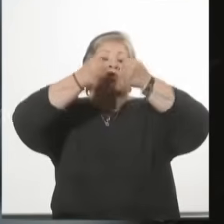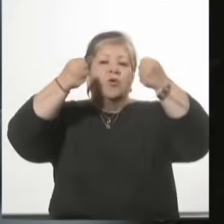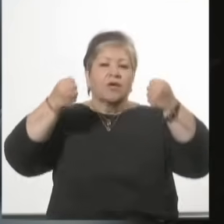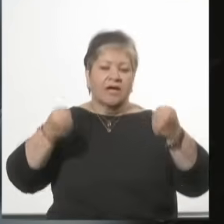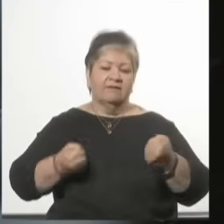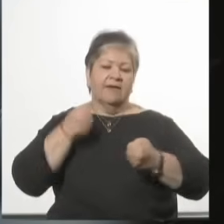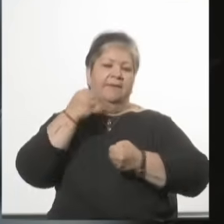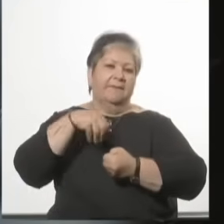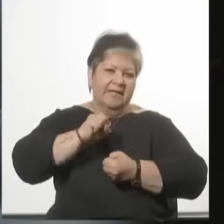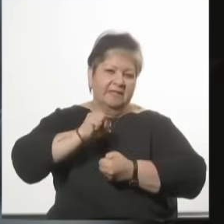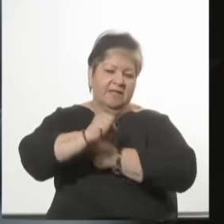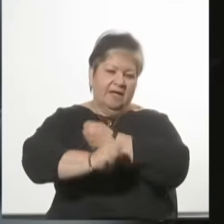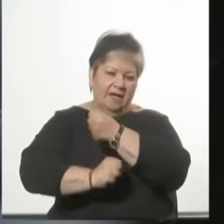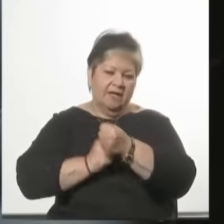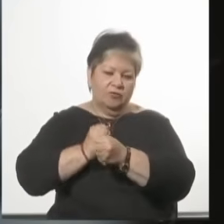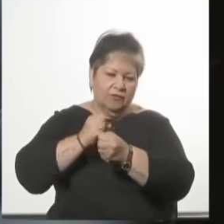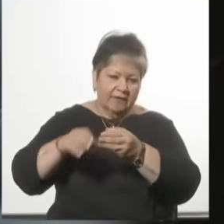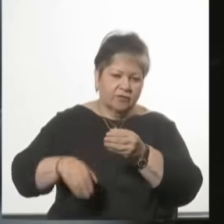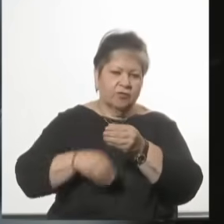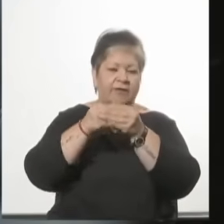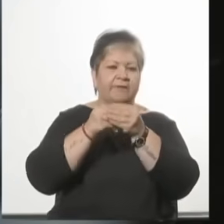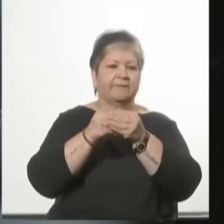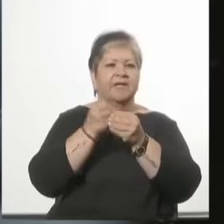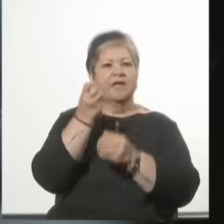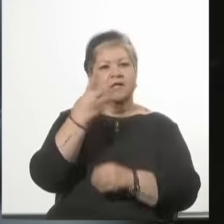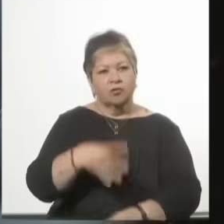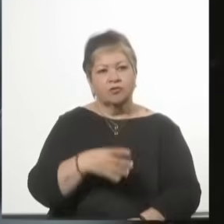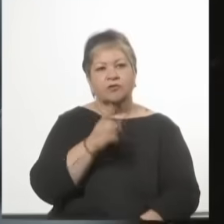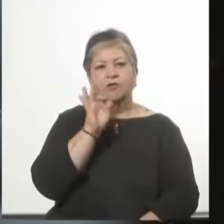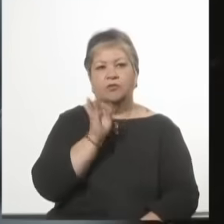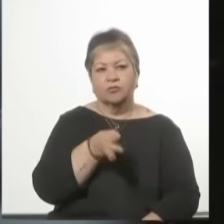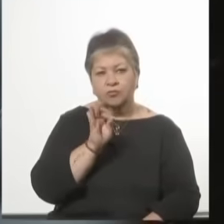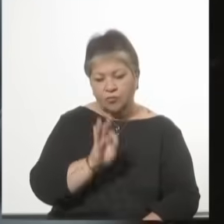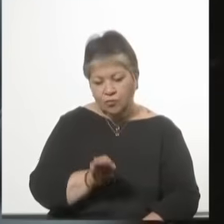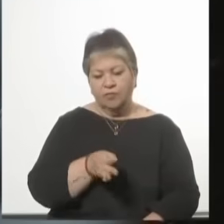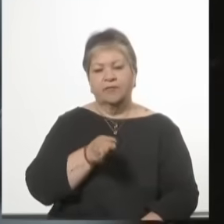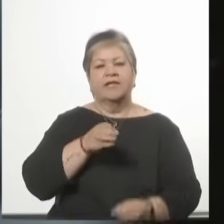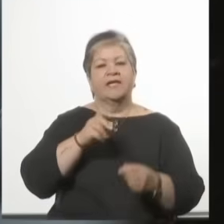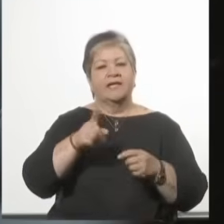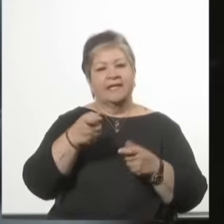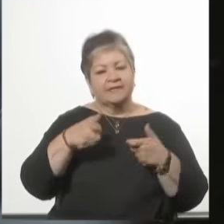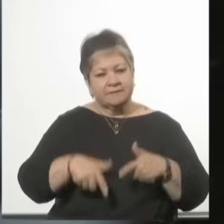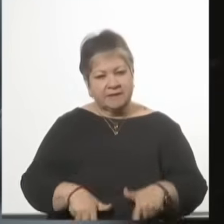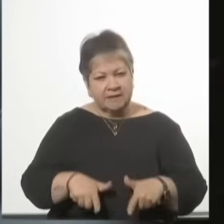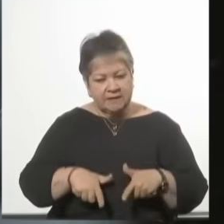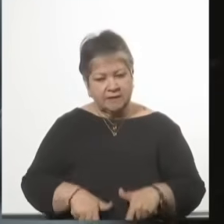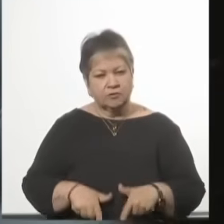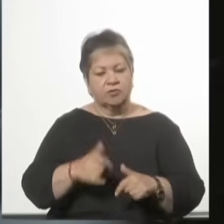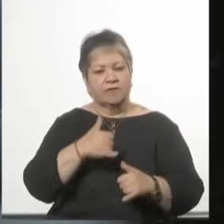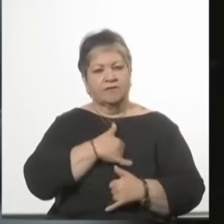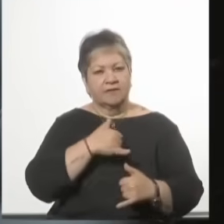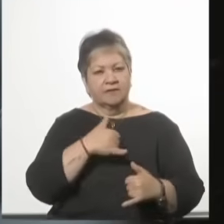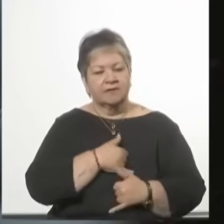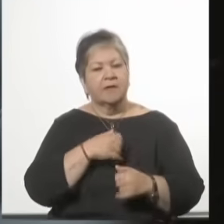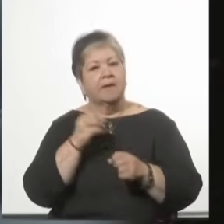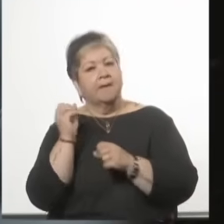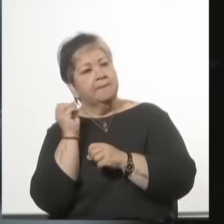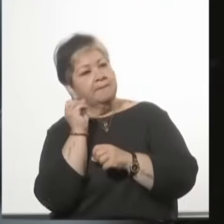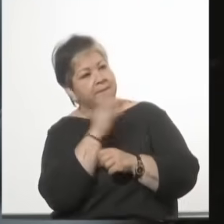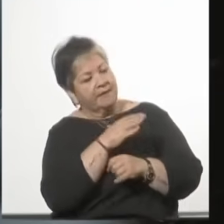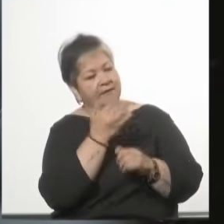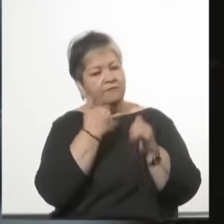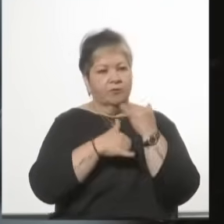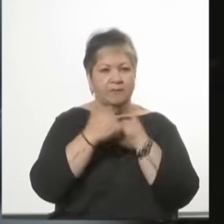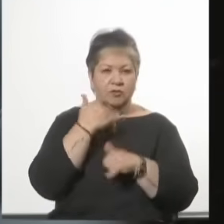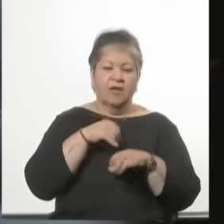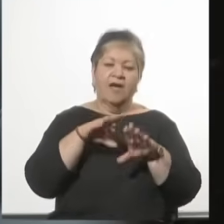años adicionales. El 14 de octubre, el exministro de Defensa Nacional envía comunicación a Cardama informando la